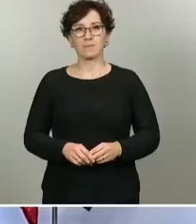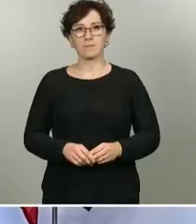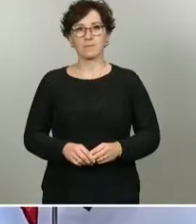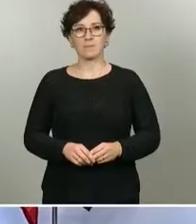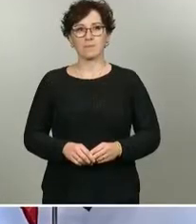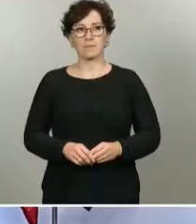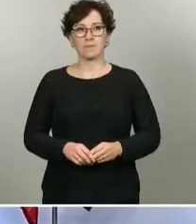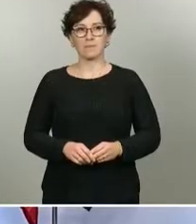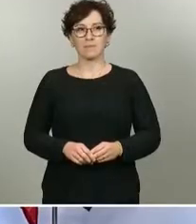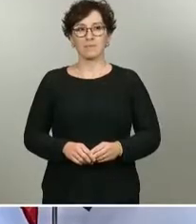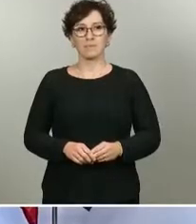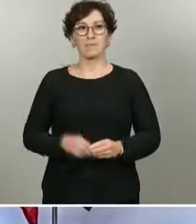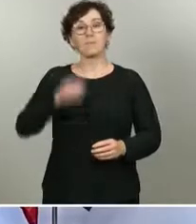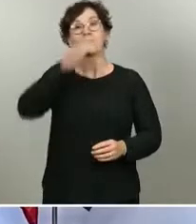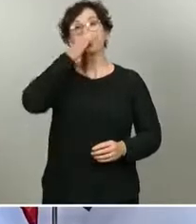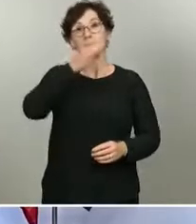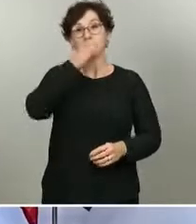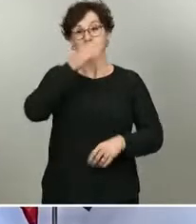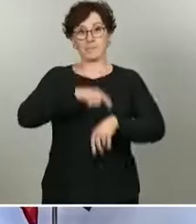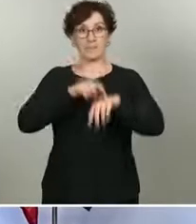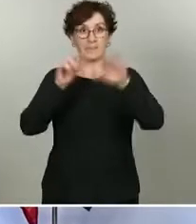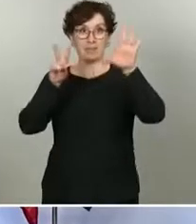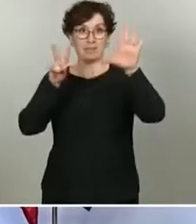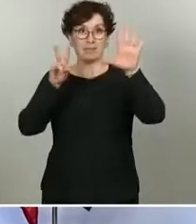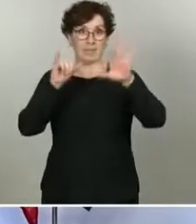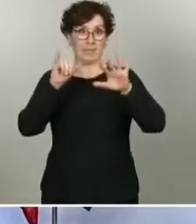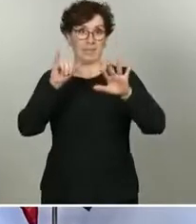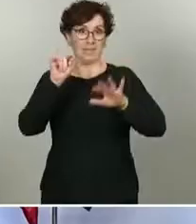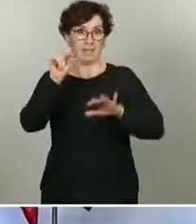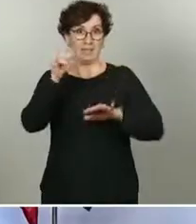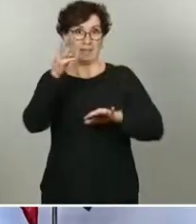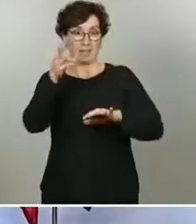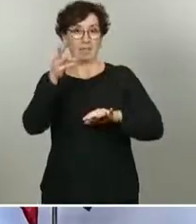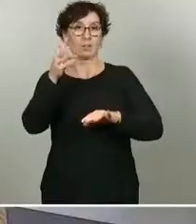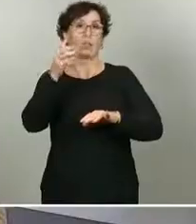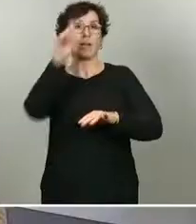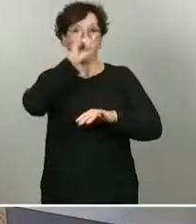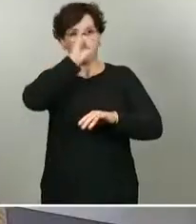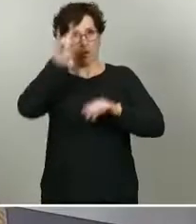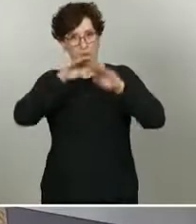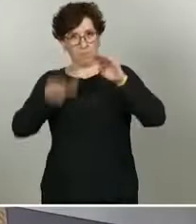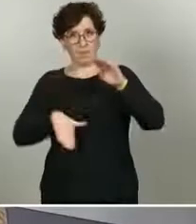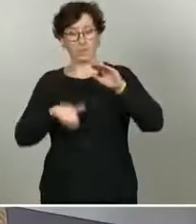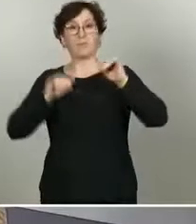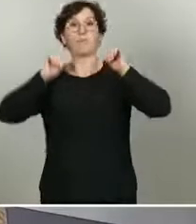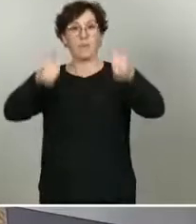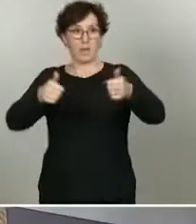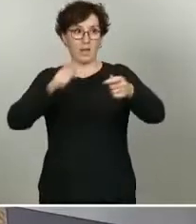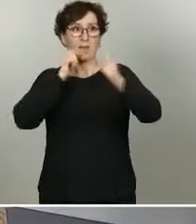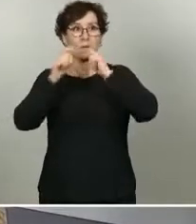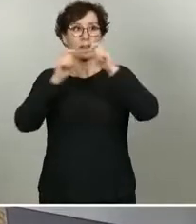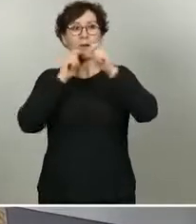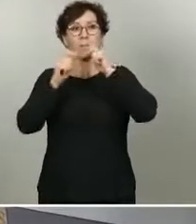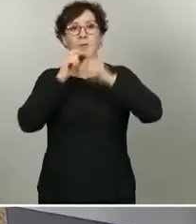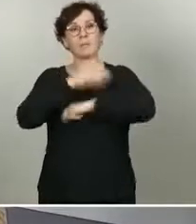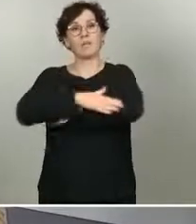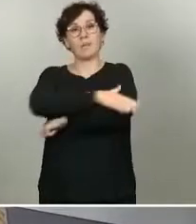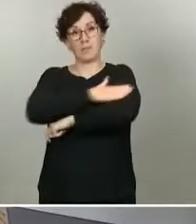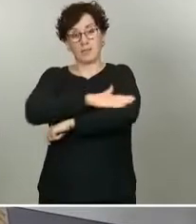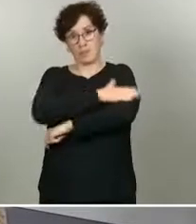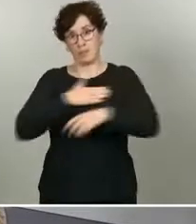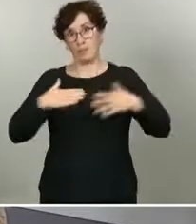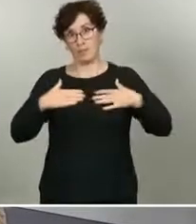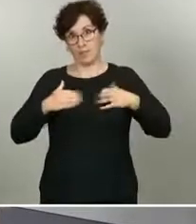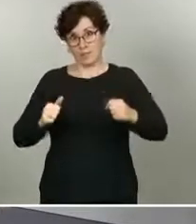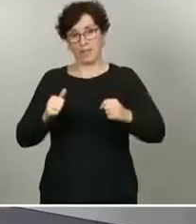muy buenas tardes son las 7 y 3 minutos nada menos en canarias comienza aquí la anunciada rueda de prensa del ministro de sanidad salga de orilla y